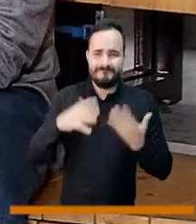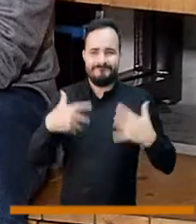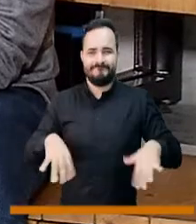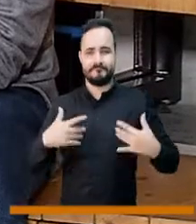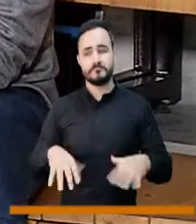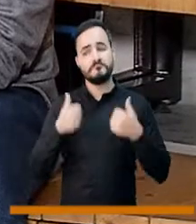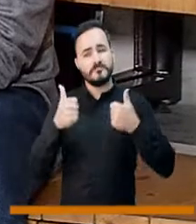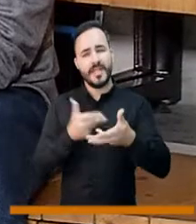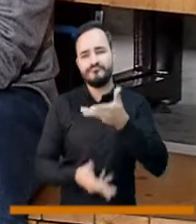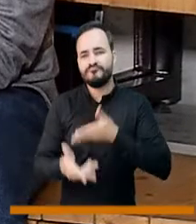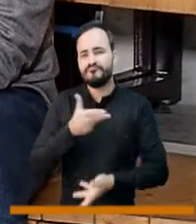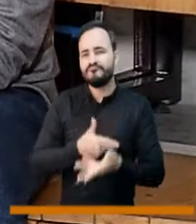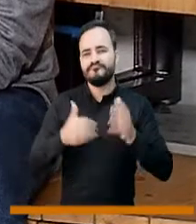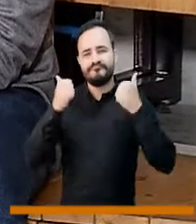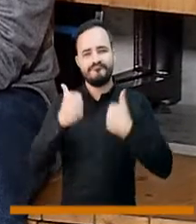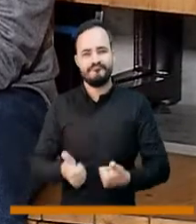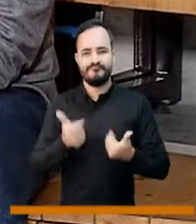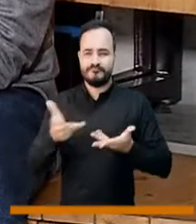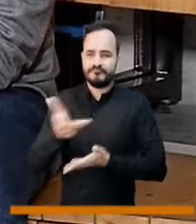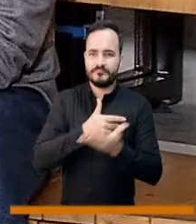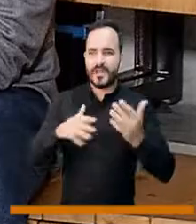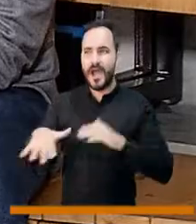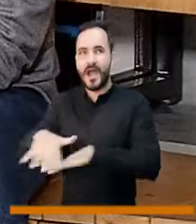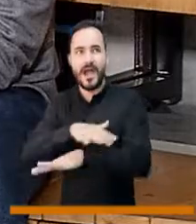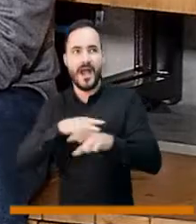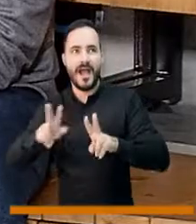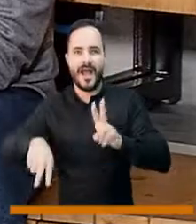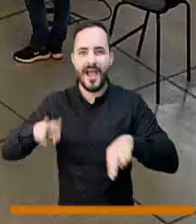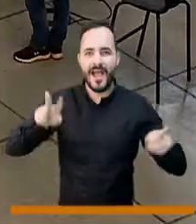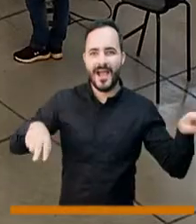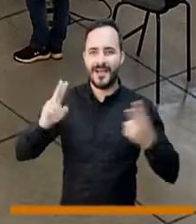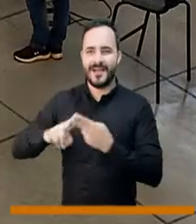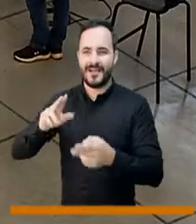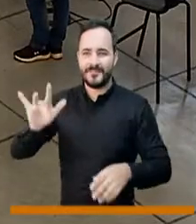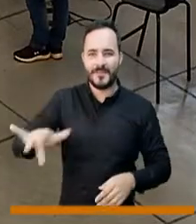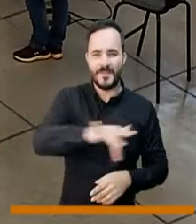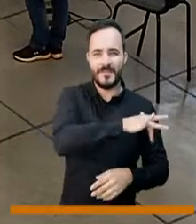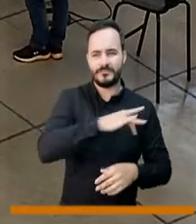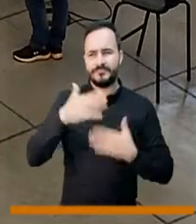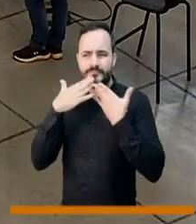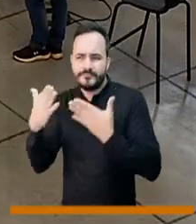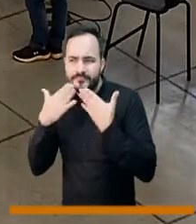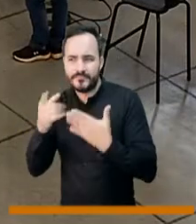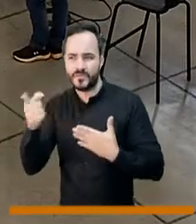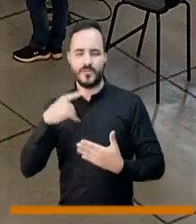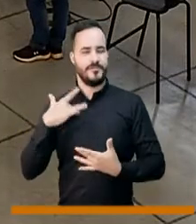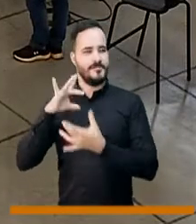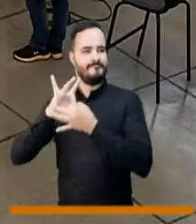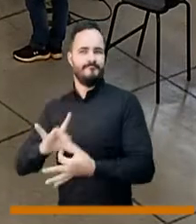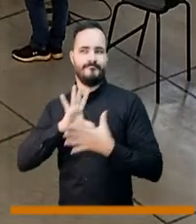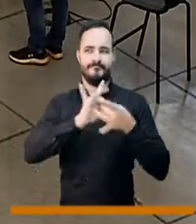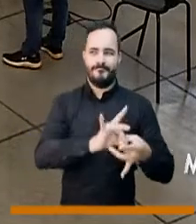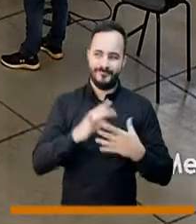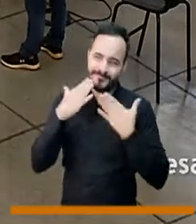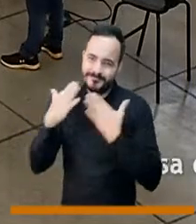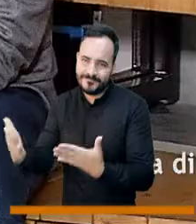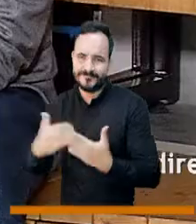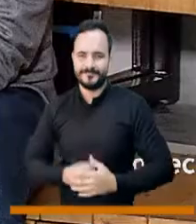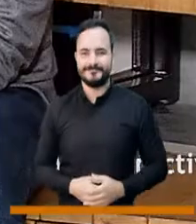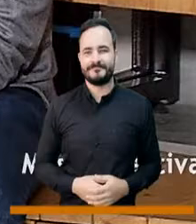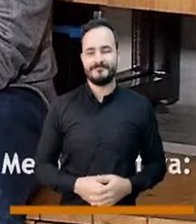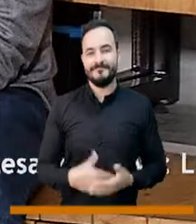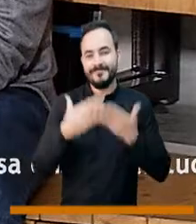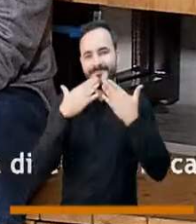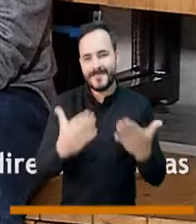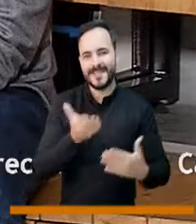tiempo, como siempre, pero la pasamos delicioso recorriendo espacios de ciudad y conociendo también aquellos temas con los cuales usted se identifica y trabaja